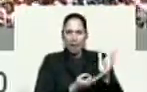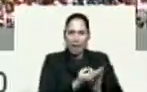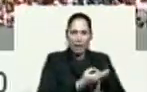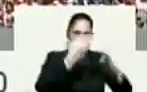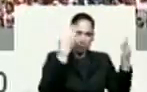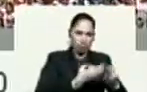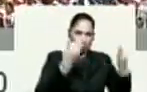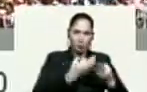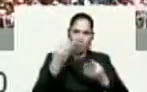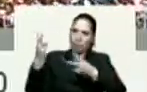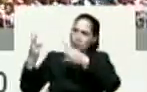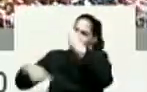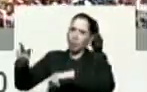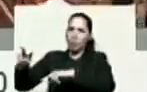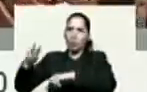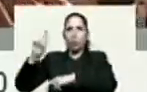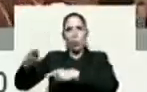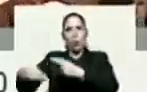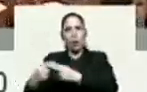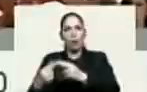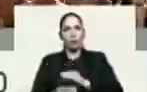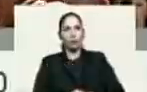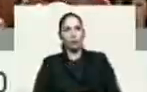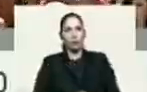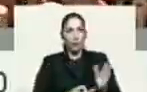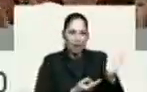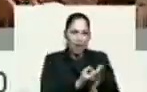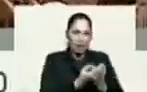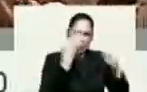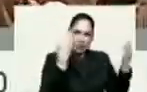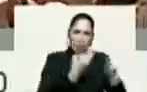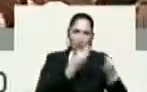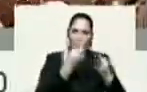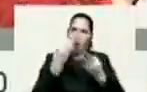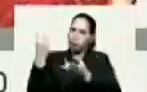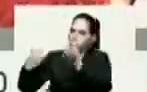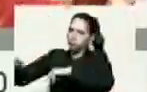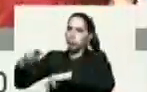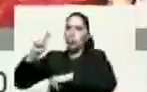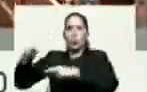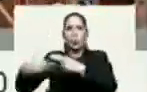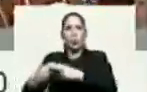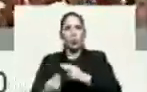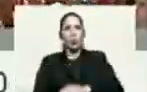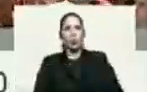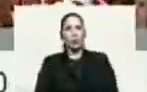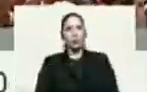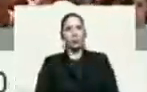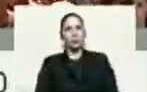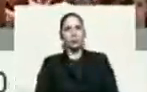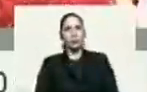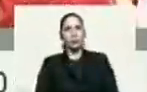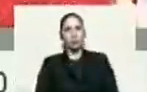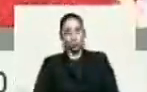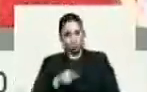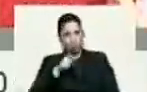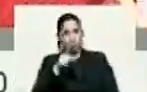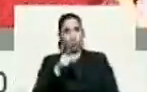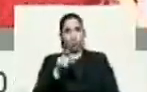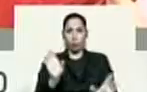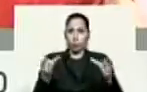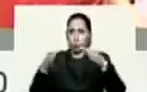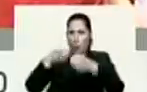leales, traidores, leales, traidores. De ahí, de los